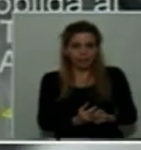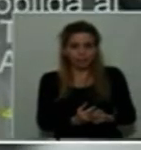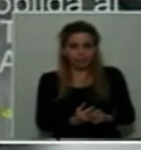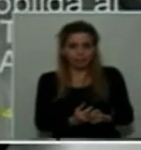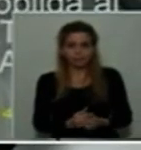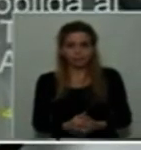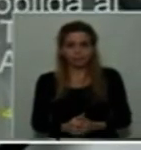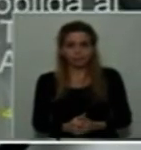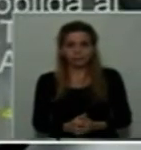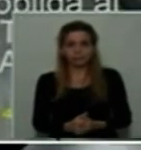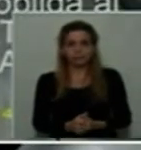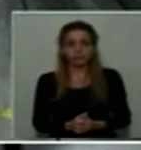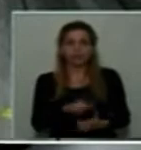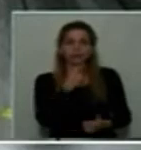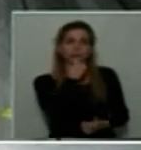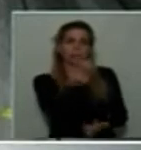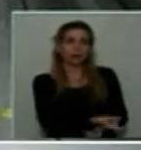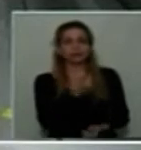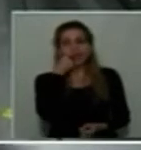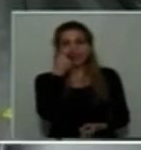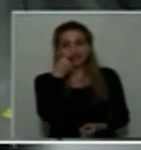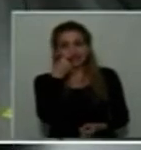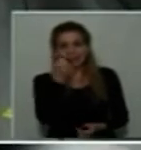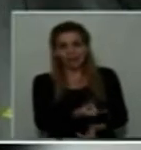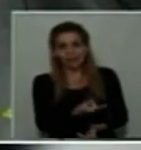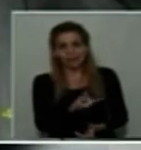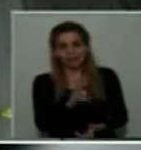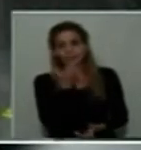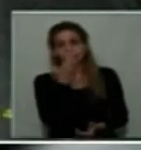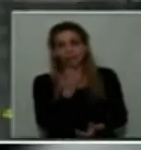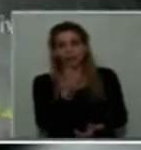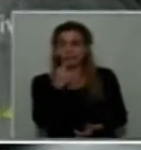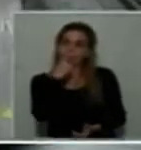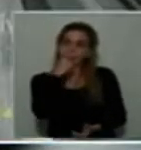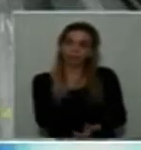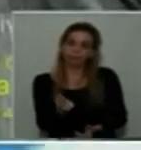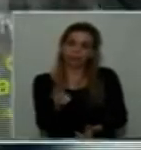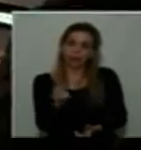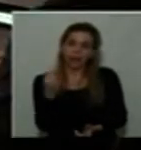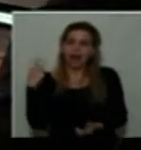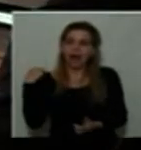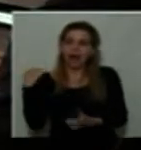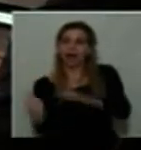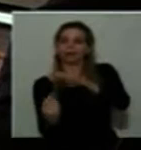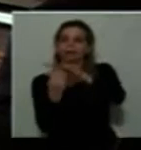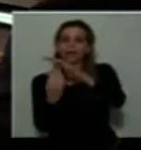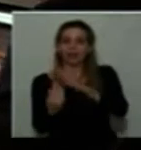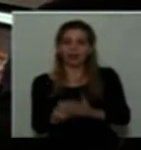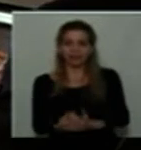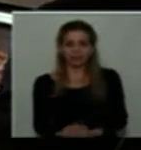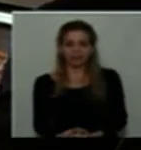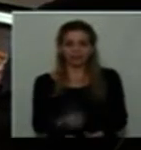pasado? Es una muy buena pregunta que nosotros deberíamos hacérsela a las autoridades. Pregunto en voz alta con la objetividad que me caracteriza. Como